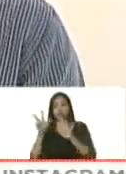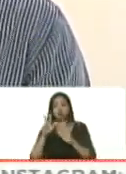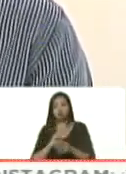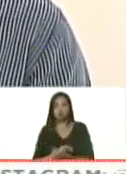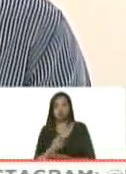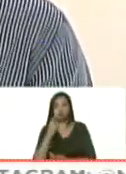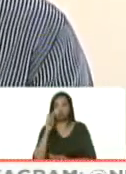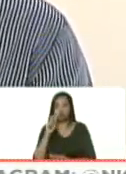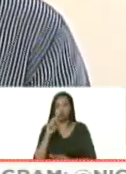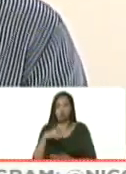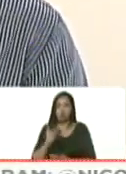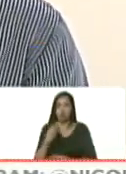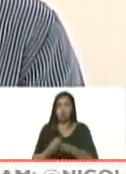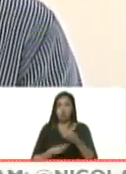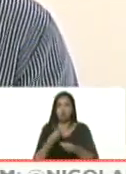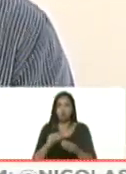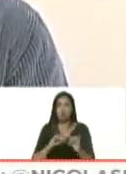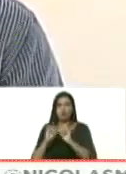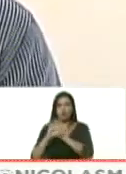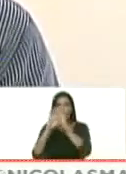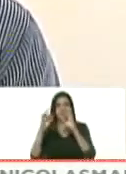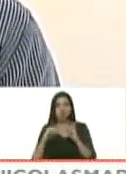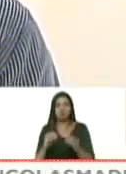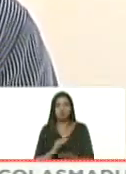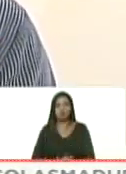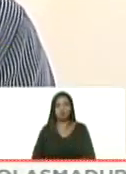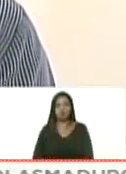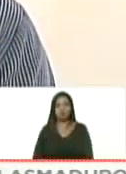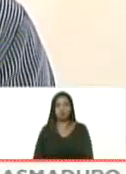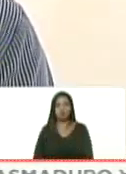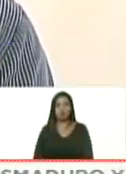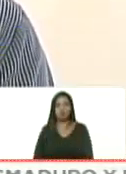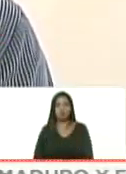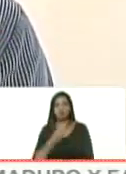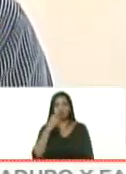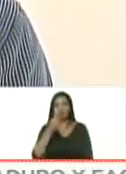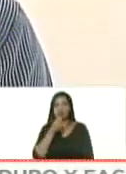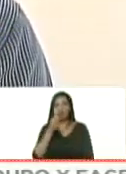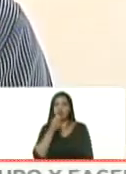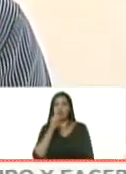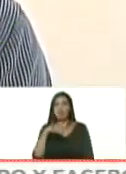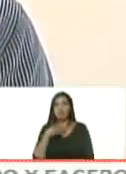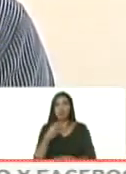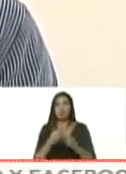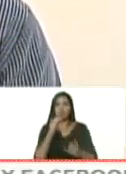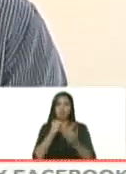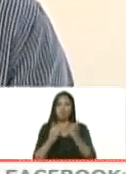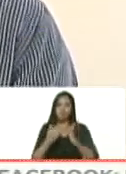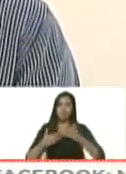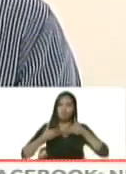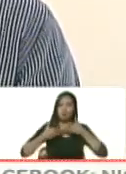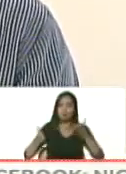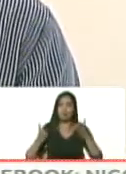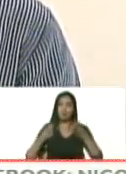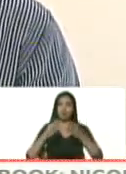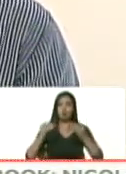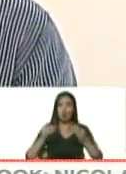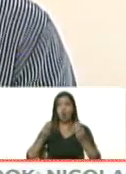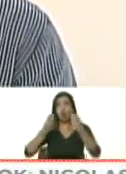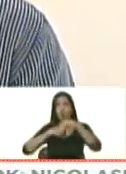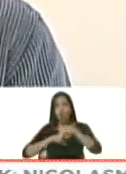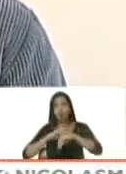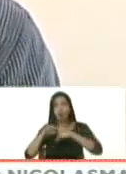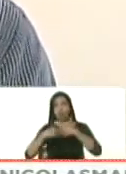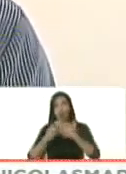que sean prudentes en sus acciones y declaraciones con el fin de permitir que las